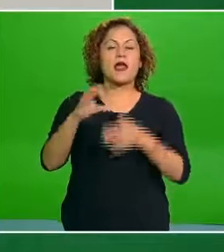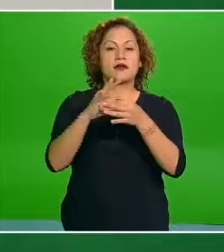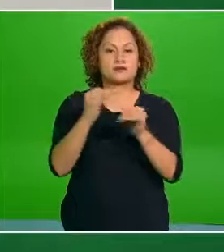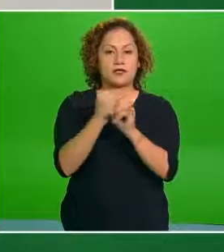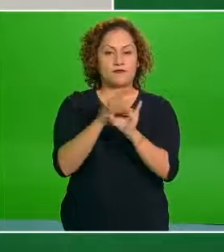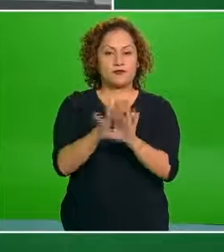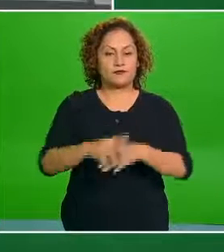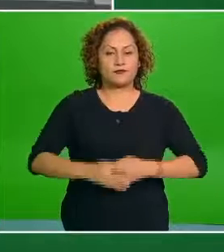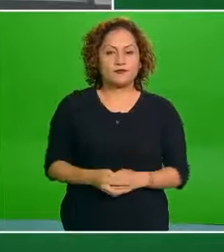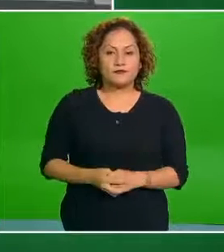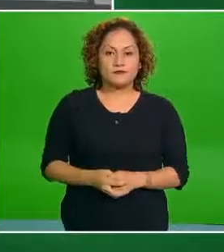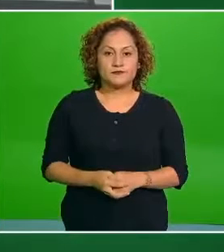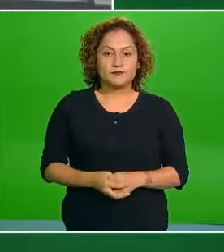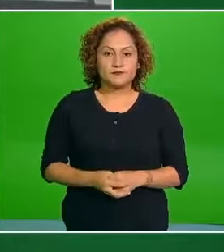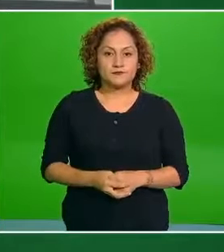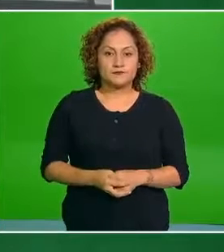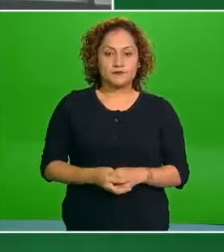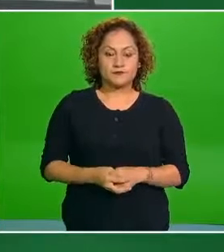componente técnico.